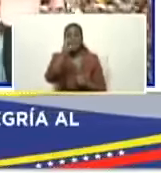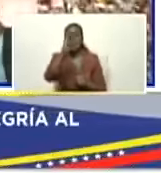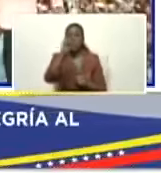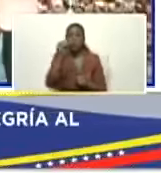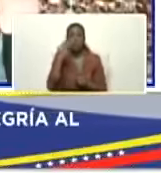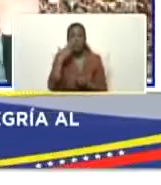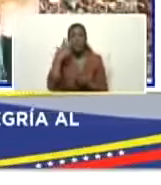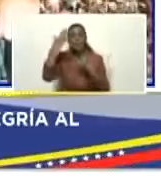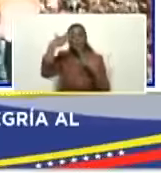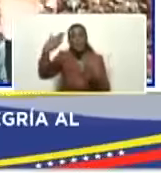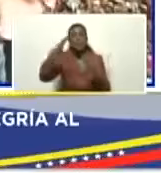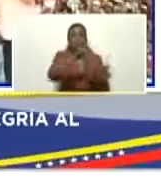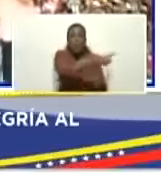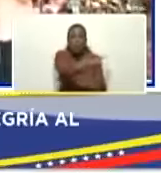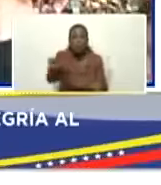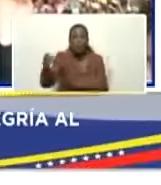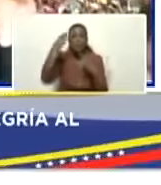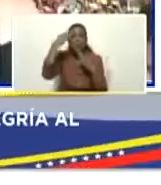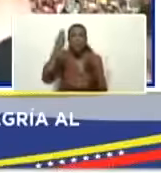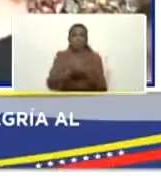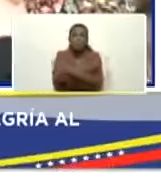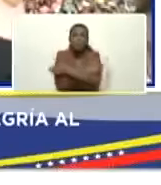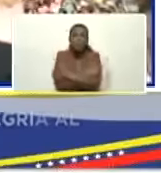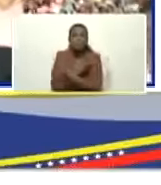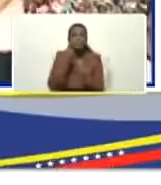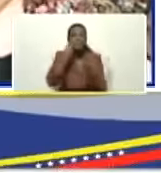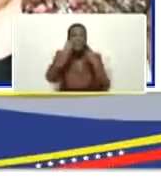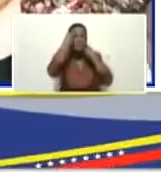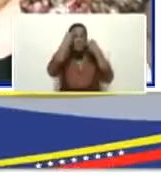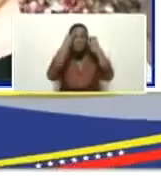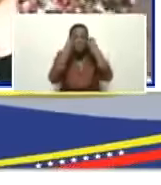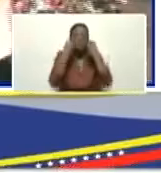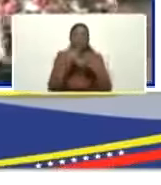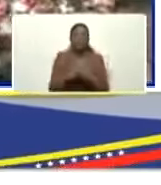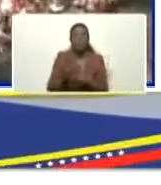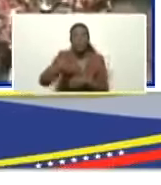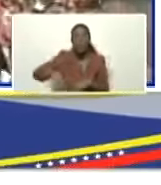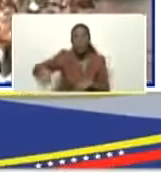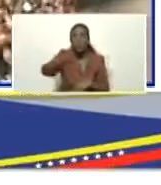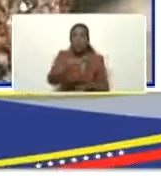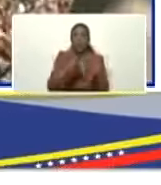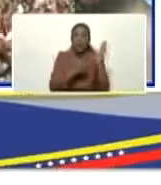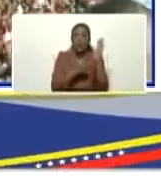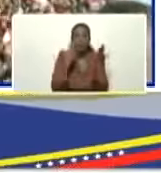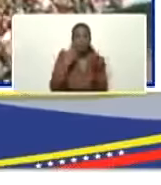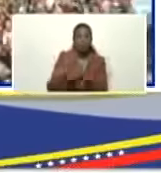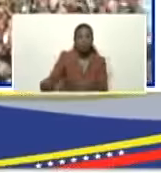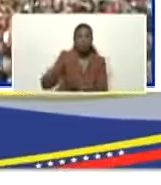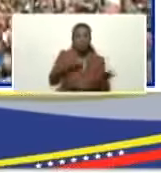Bueno, dale de mi parte besos y abrazos a toda esa gente del Obelisco.